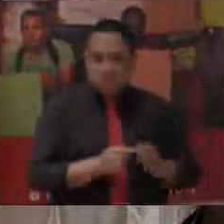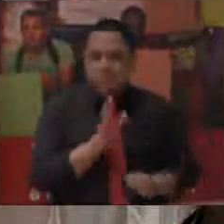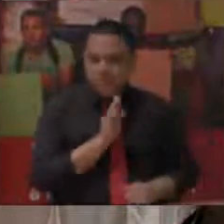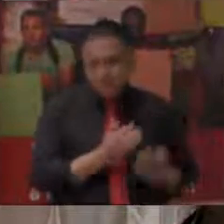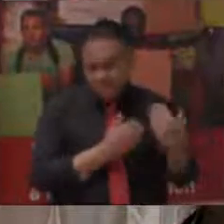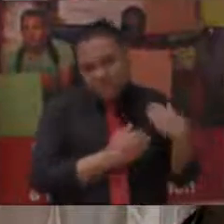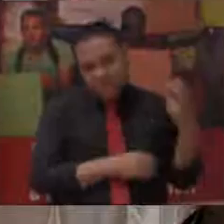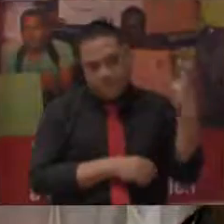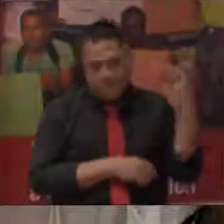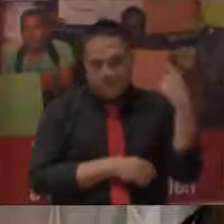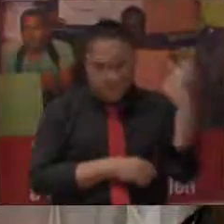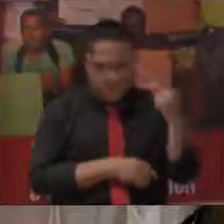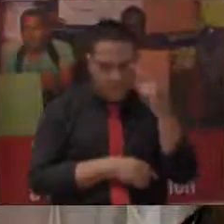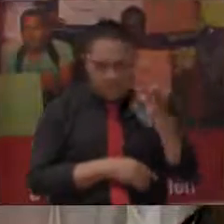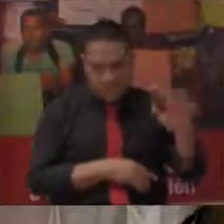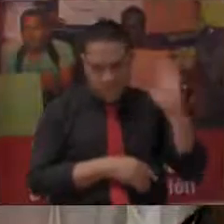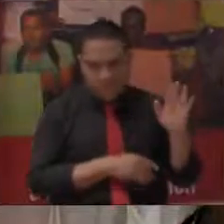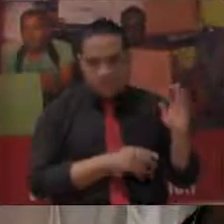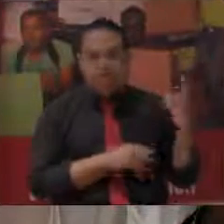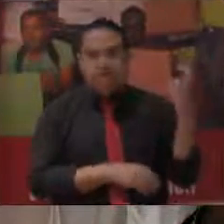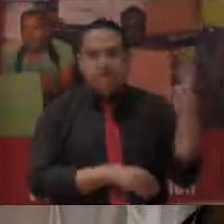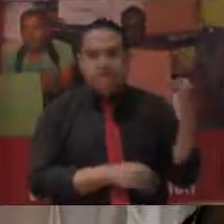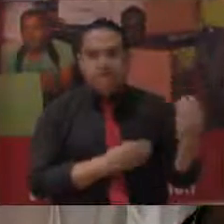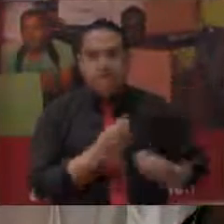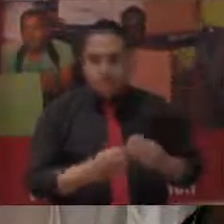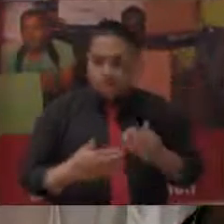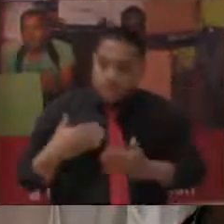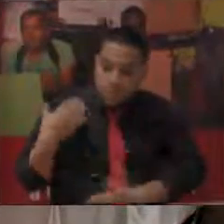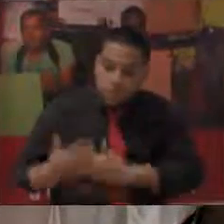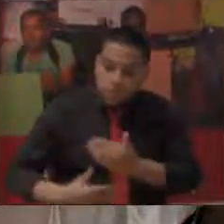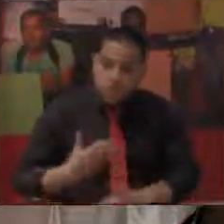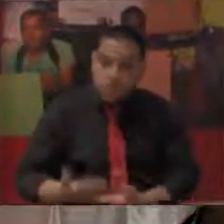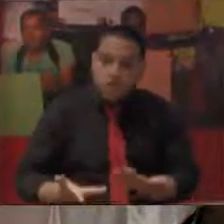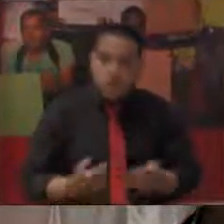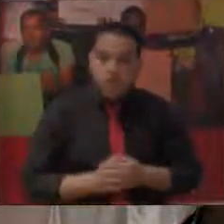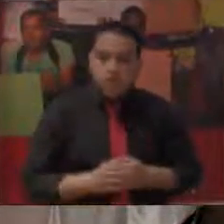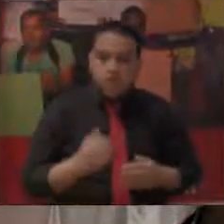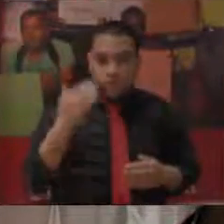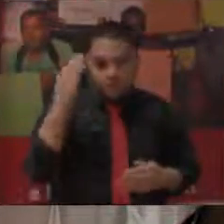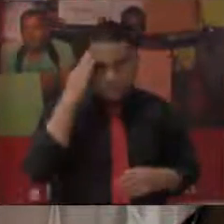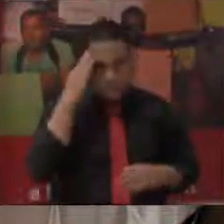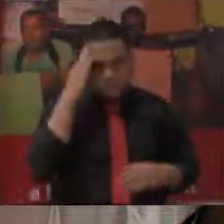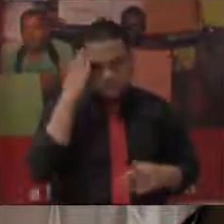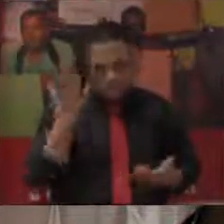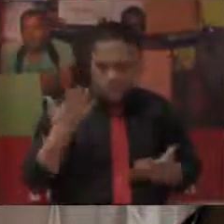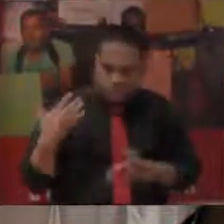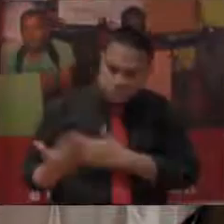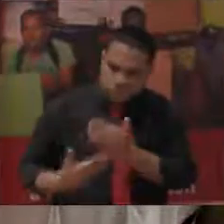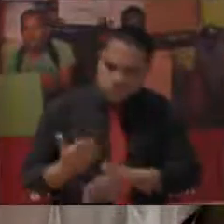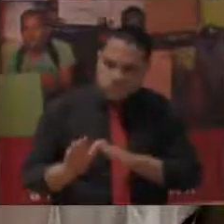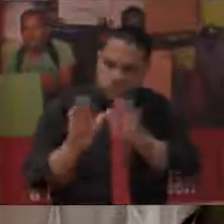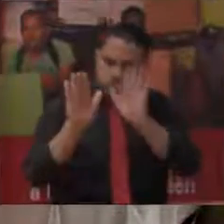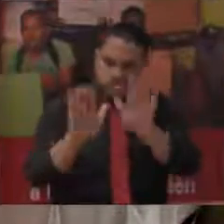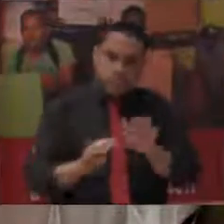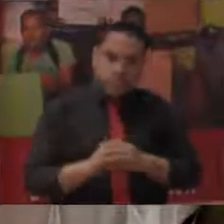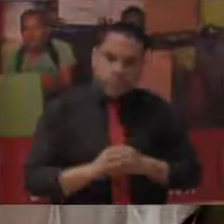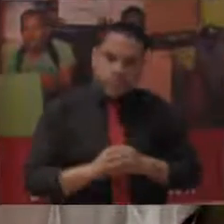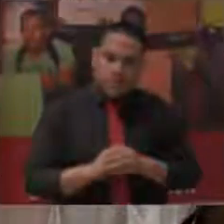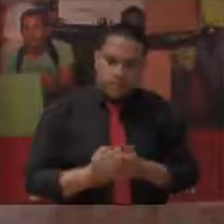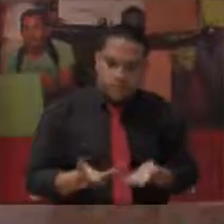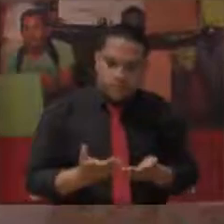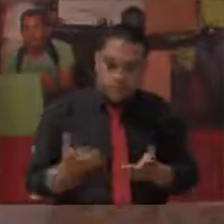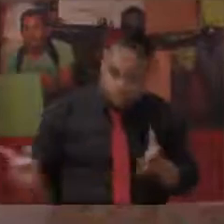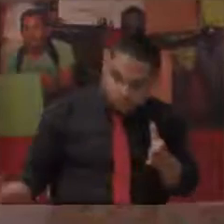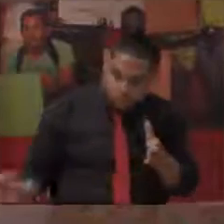Fiscalía General de la Nación y dentro de los procesos que adelanten en contra de cada uno de ustedes o de las personas en proceso de reintegración,